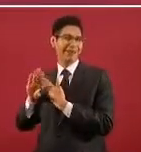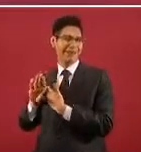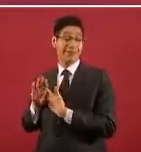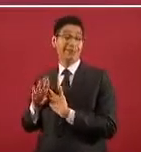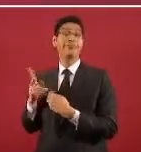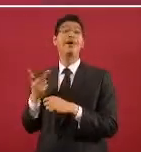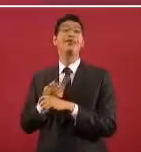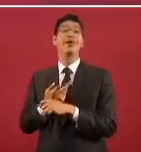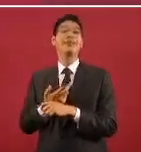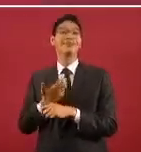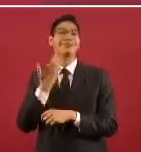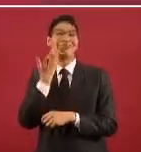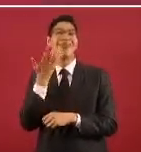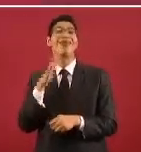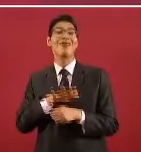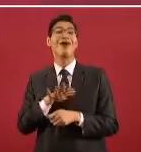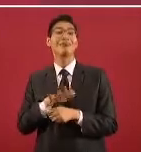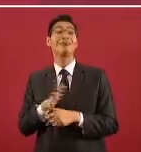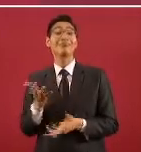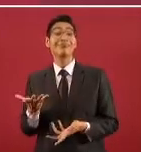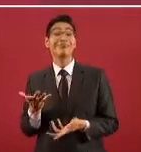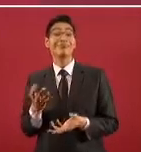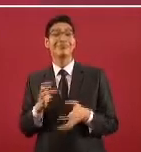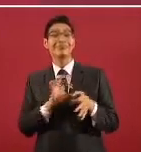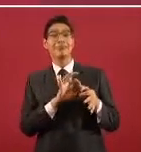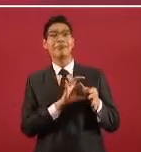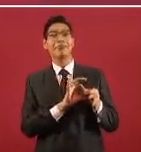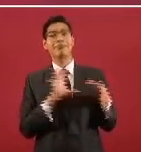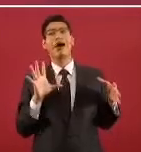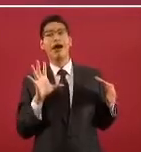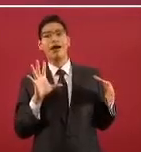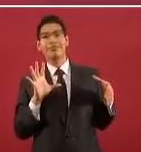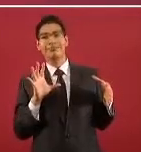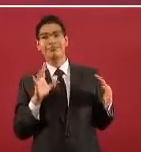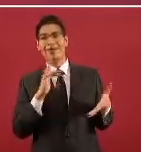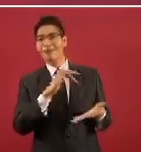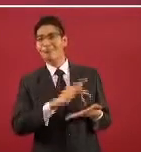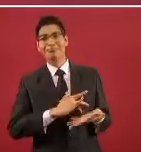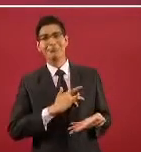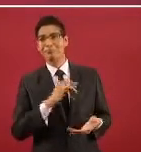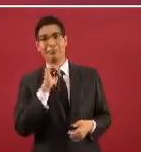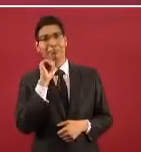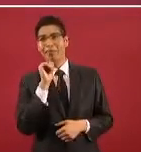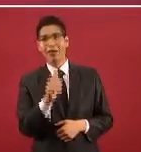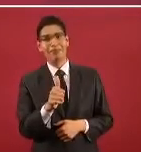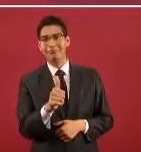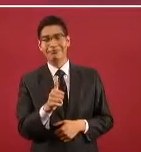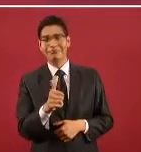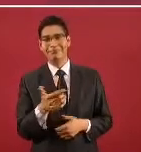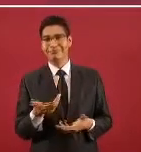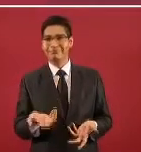se rompa la unidad y que el pueblo no nos apoye.